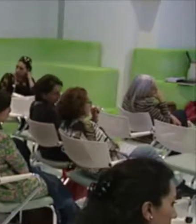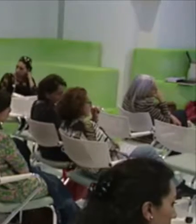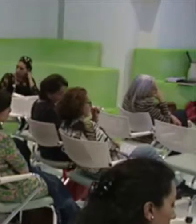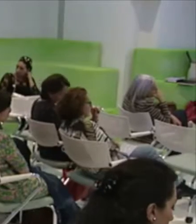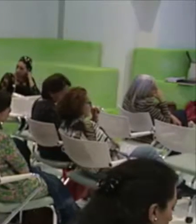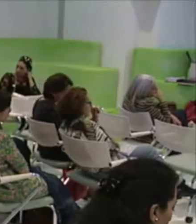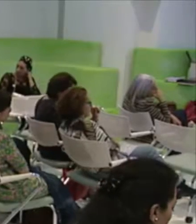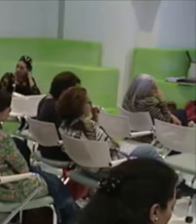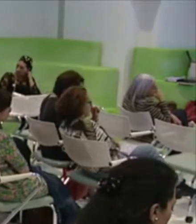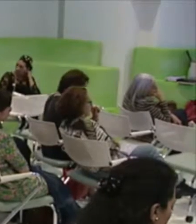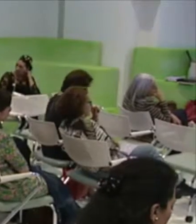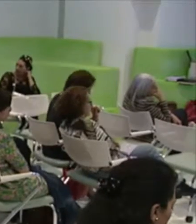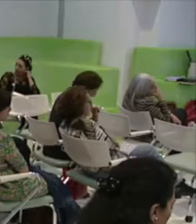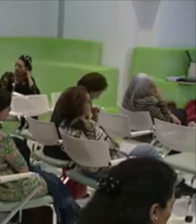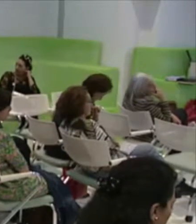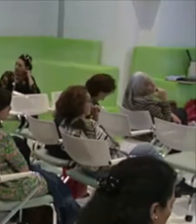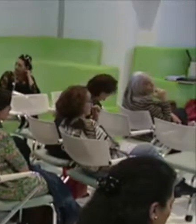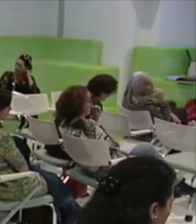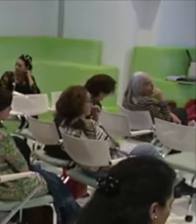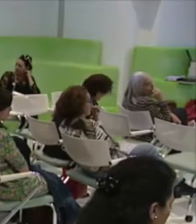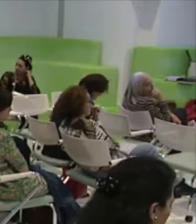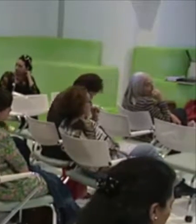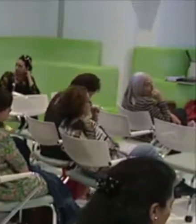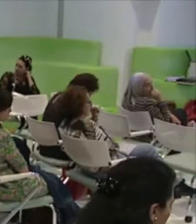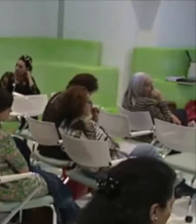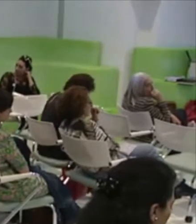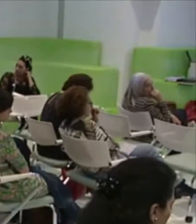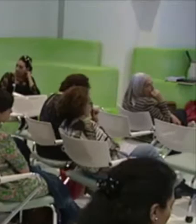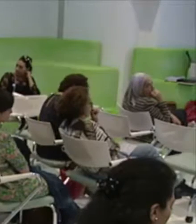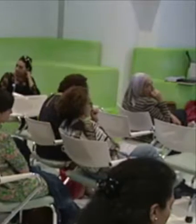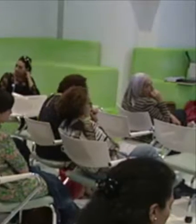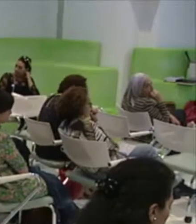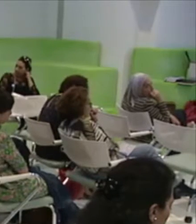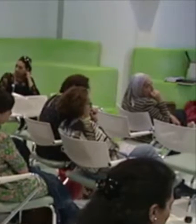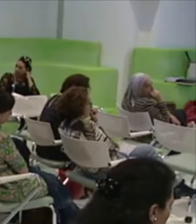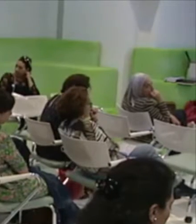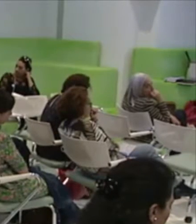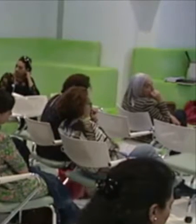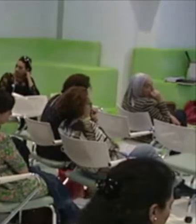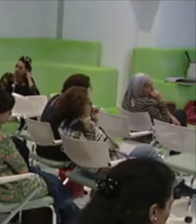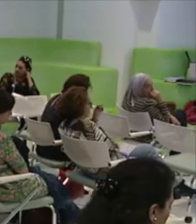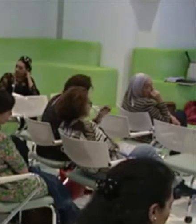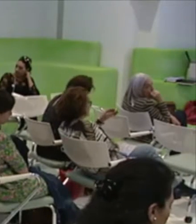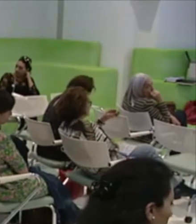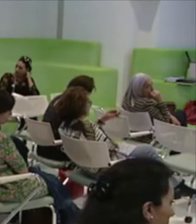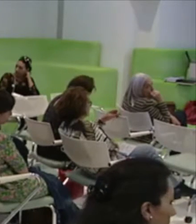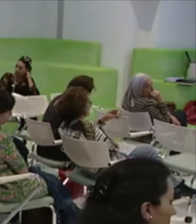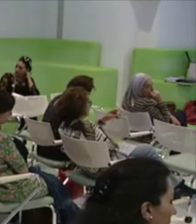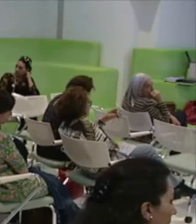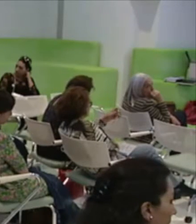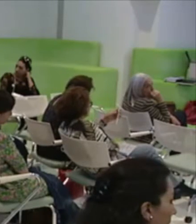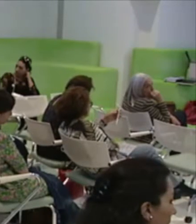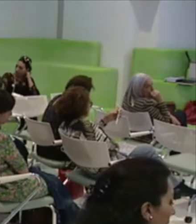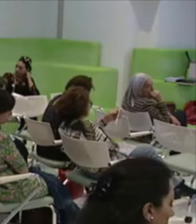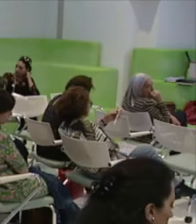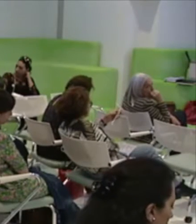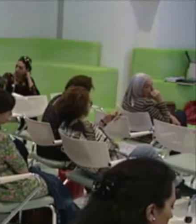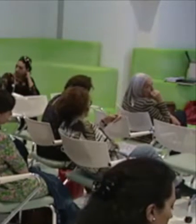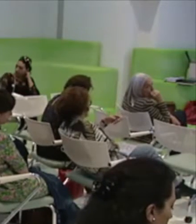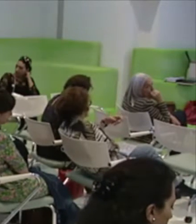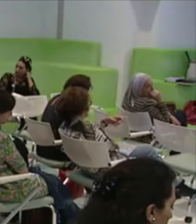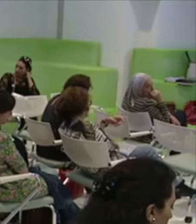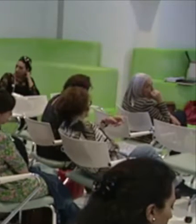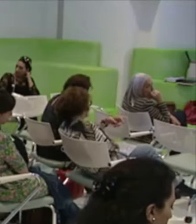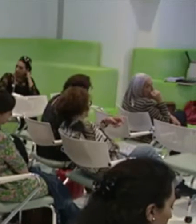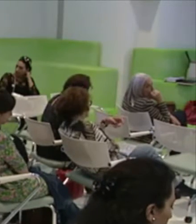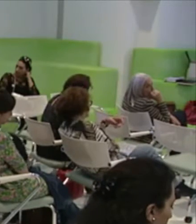Yo tengo 27 años, ¿no? Y creo que he vivido un poco, por decirlo exageradamente, un poco como dentro de una cárcel, ¿no? En